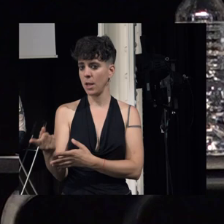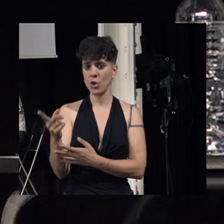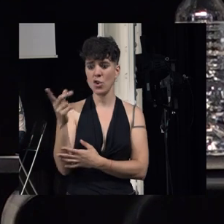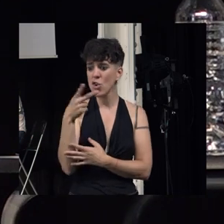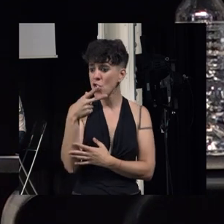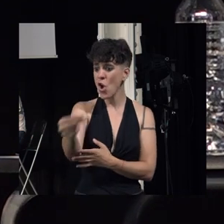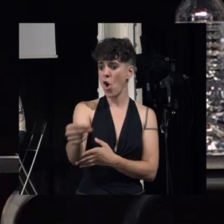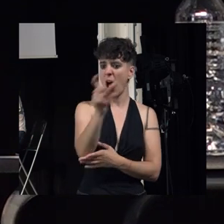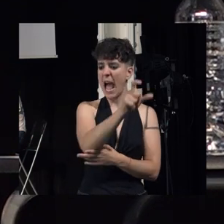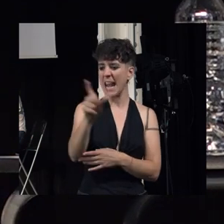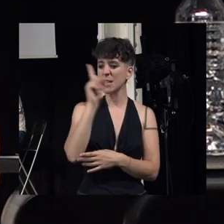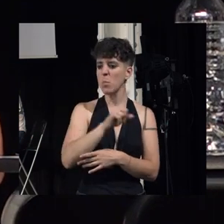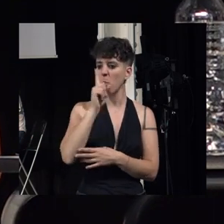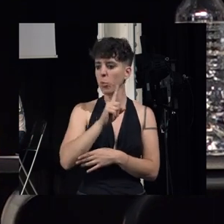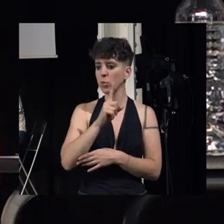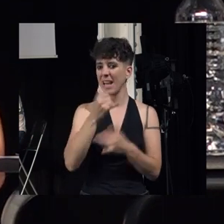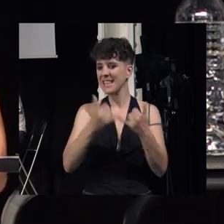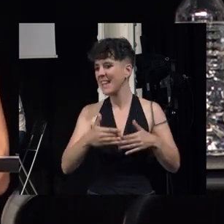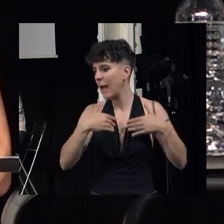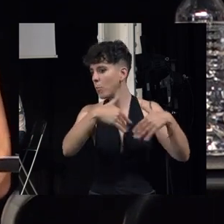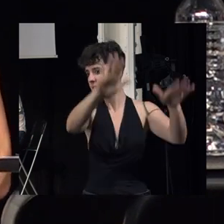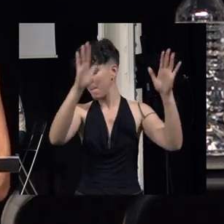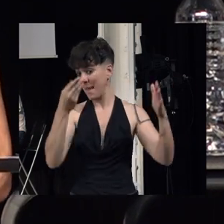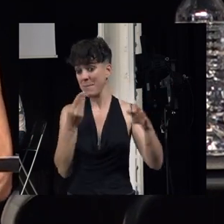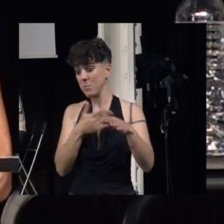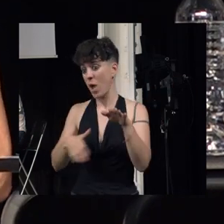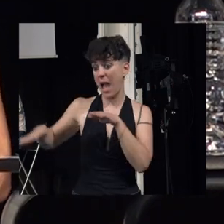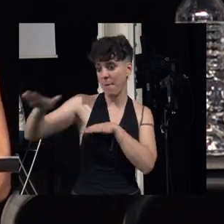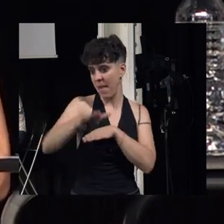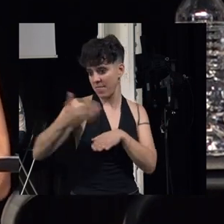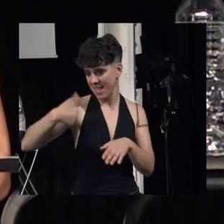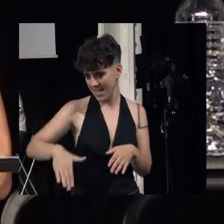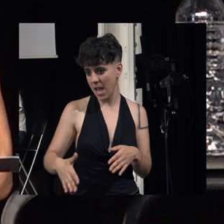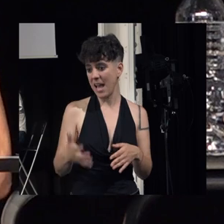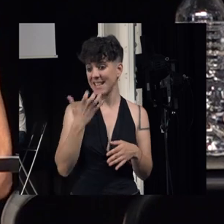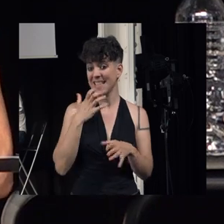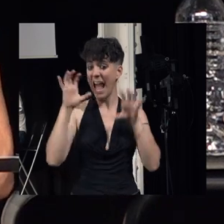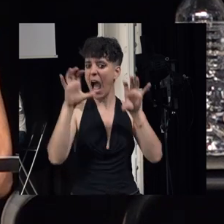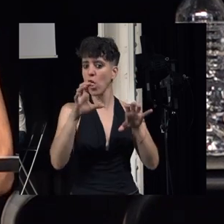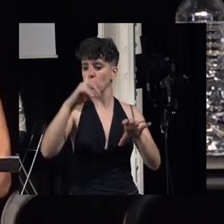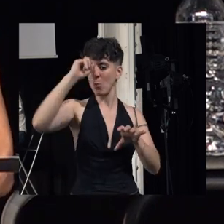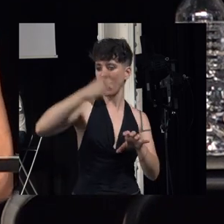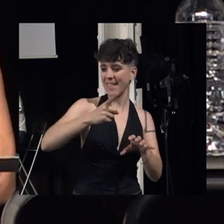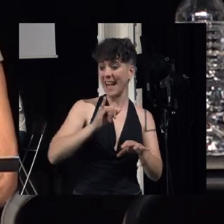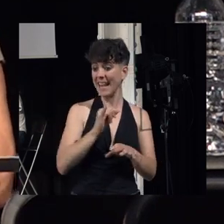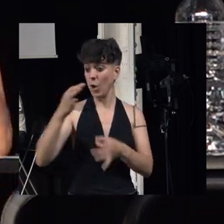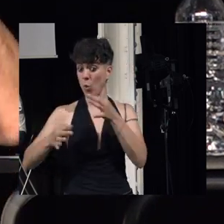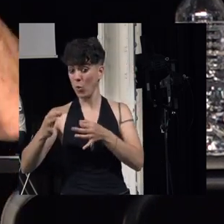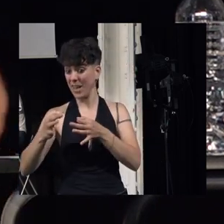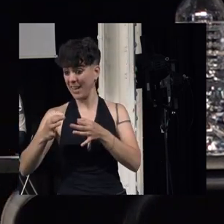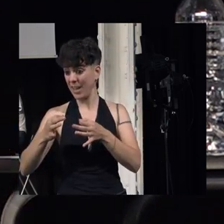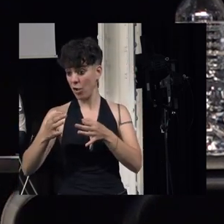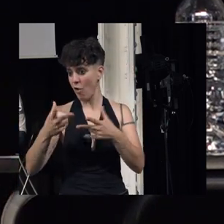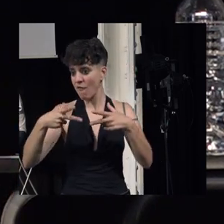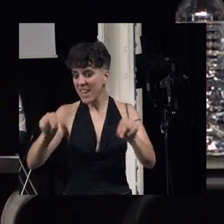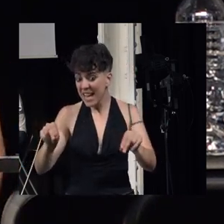por ejemplo, dejémoslas en paz, ya sería un avance. Si cesara el acoso policial y jurídico, ya sería un grande avance, ya